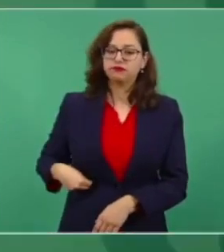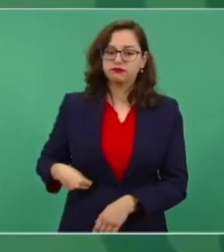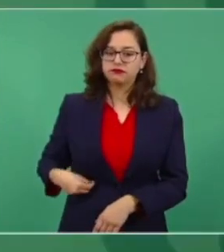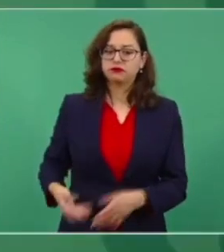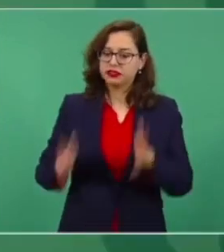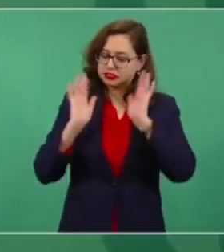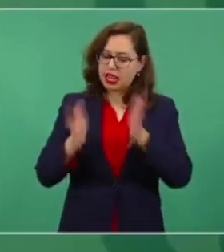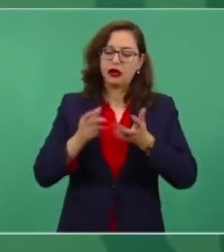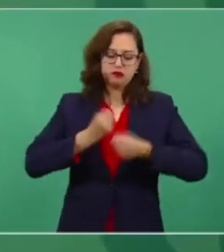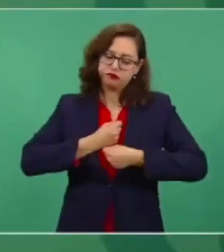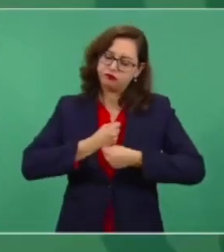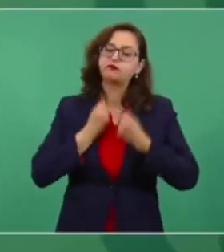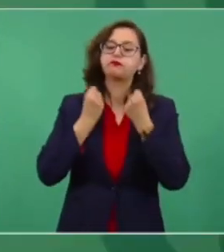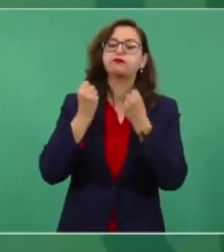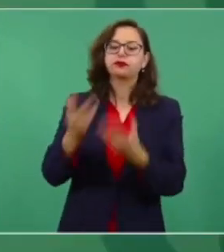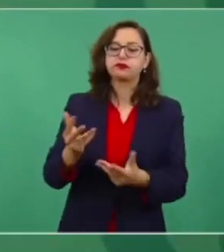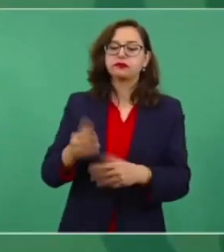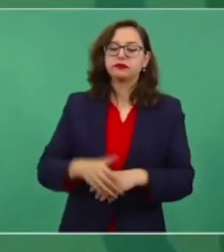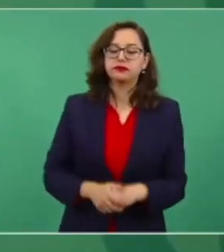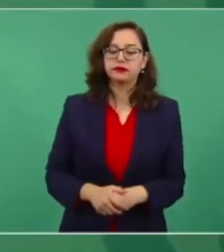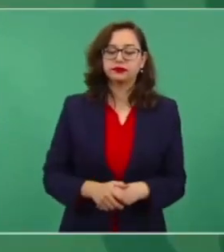Y ya reconoce